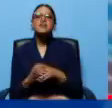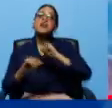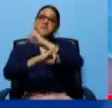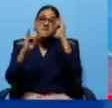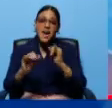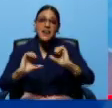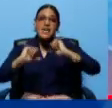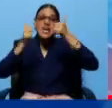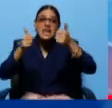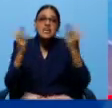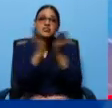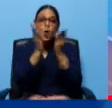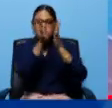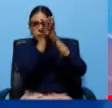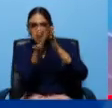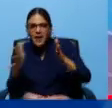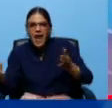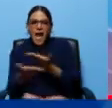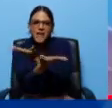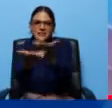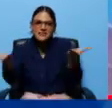Feliz inicio de clases.